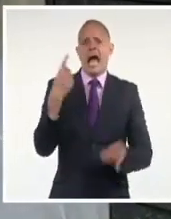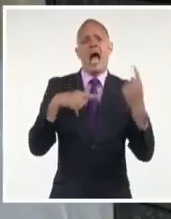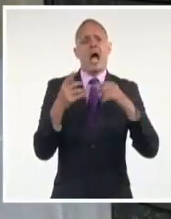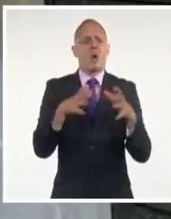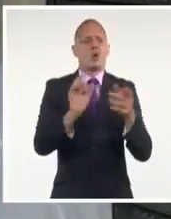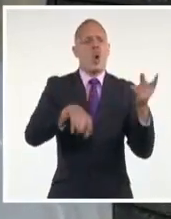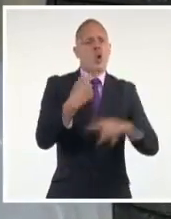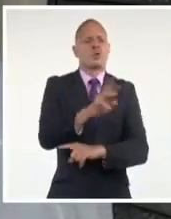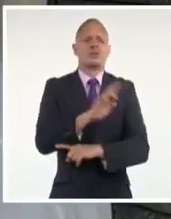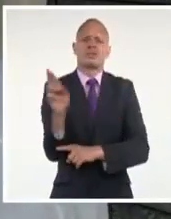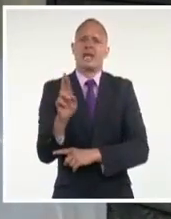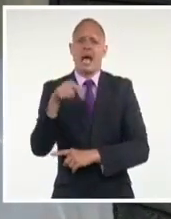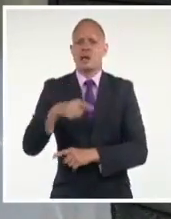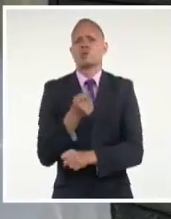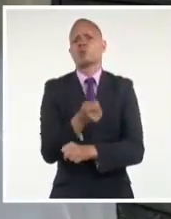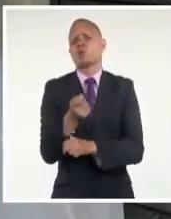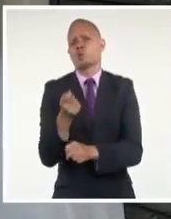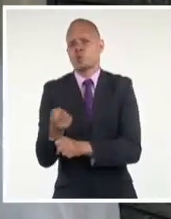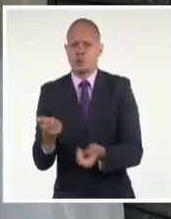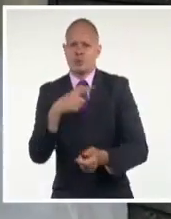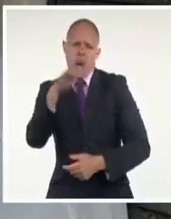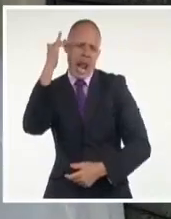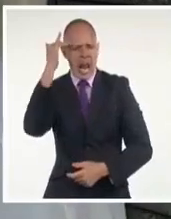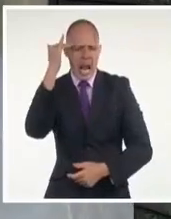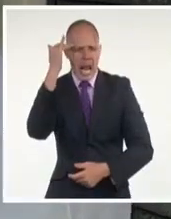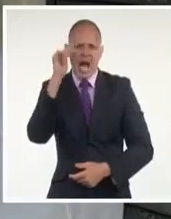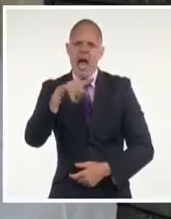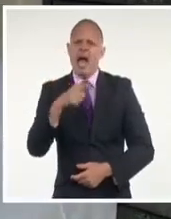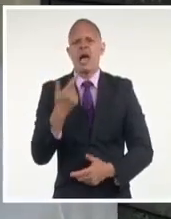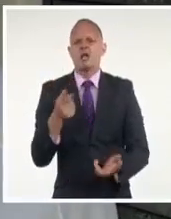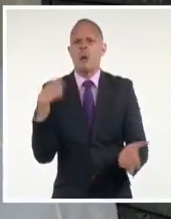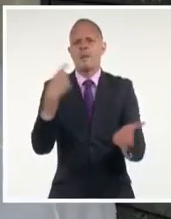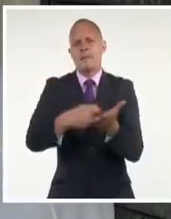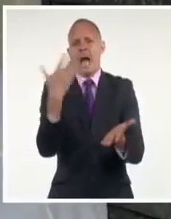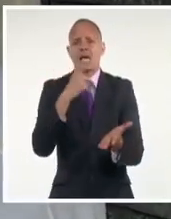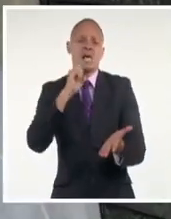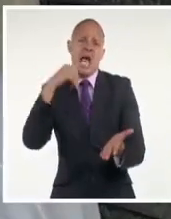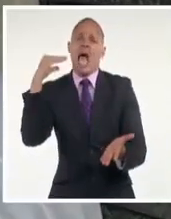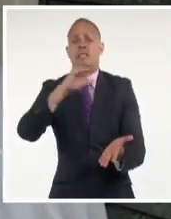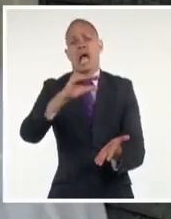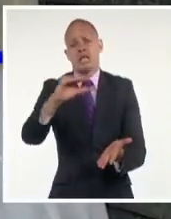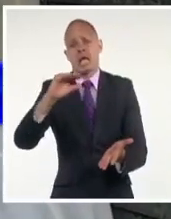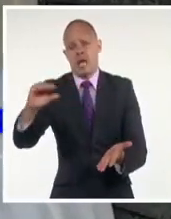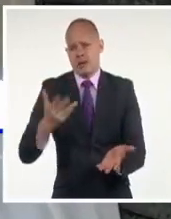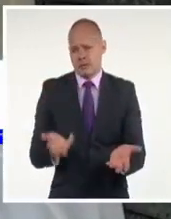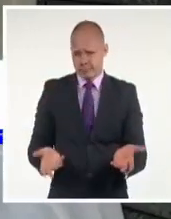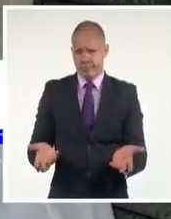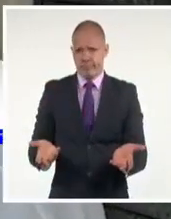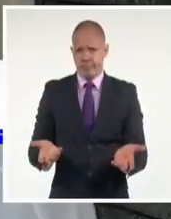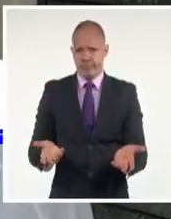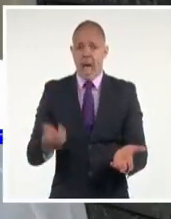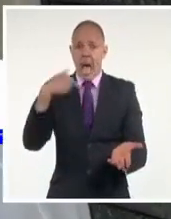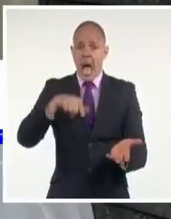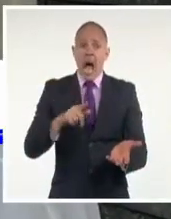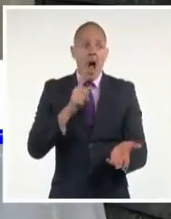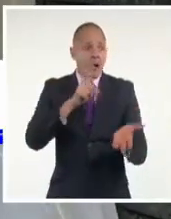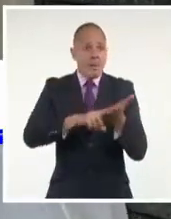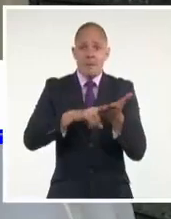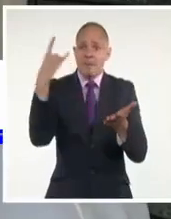en este pueblo, que han sido pagados para buscar la revuelta de nuestro pueblo. Y el pueblo palmero, un pueblo